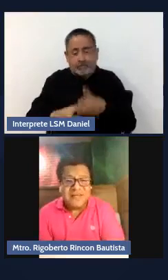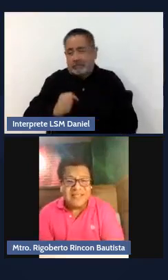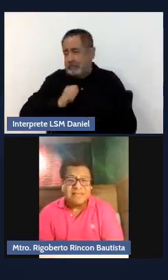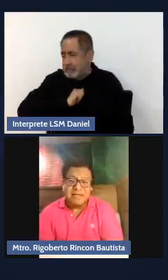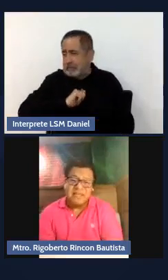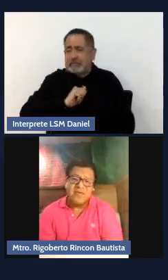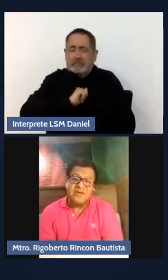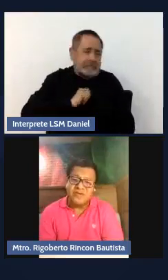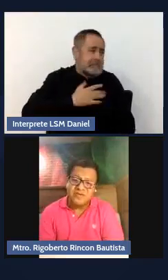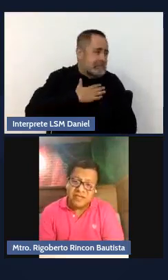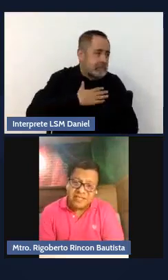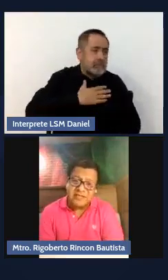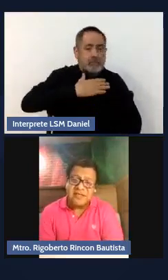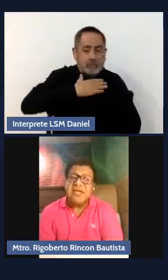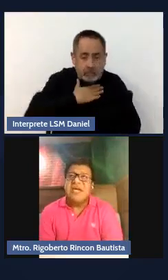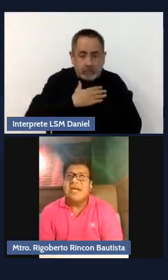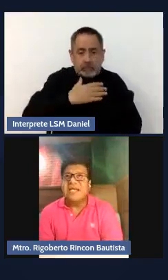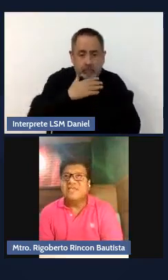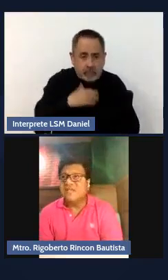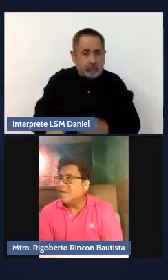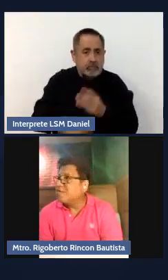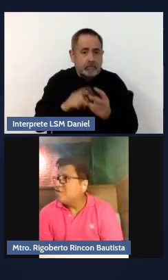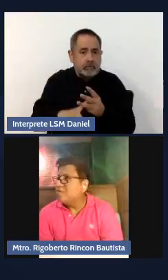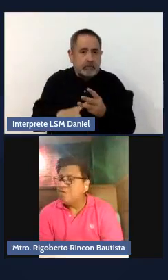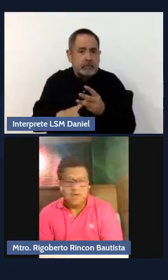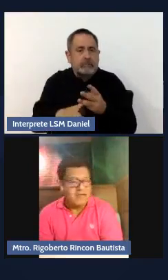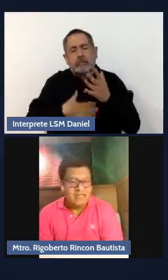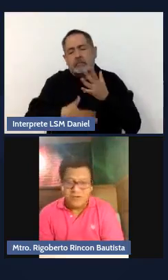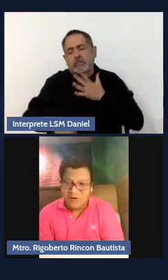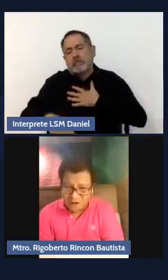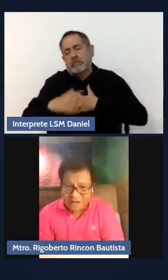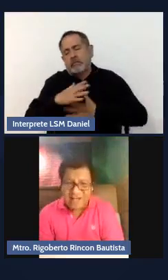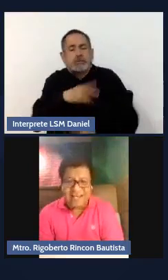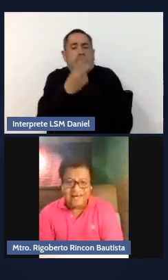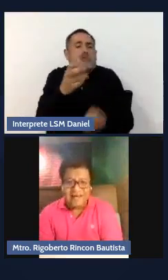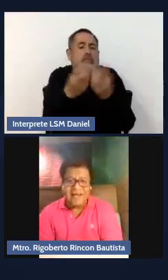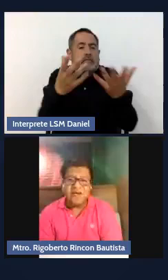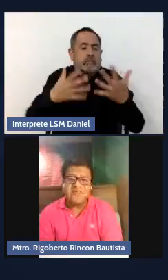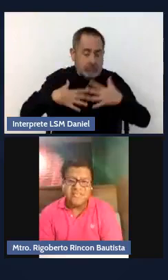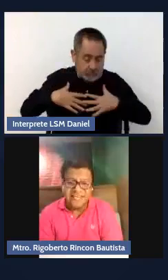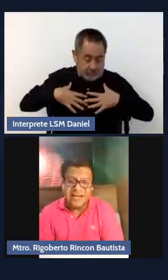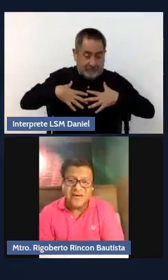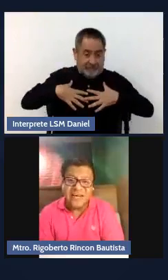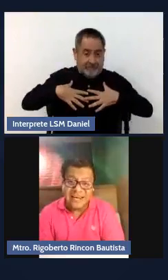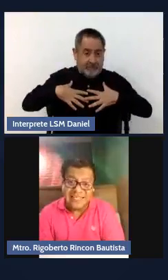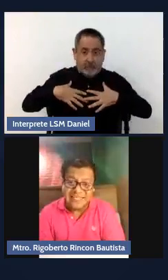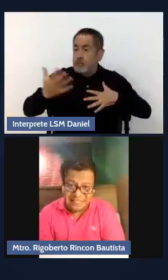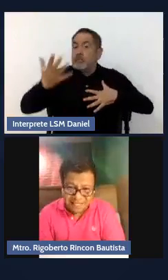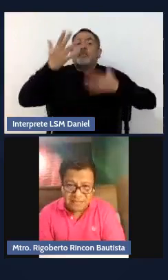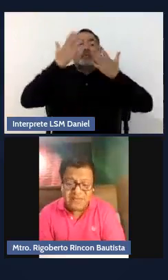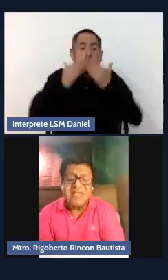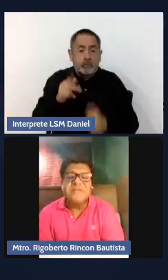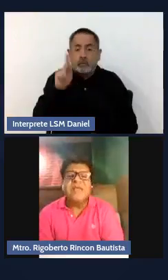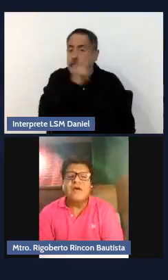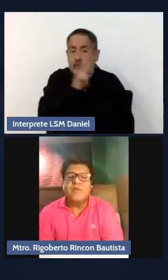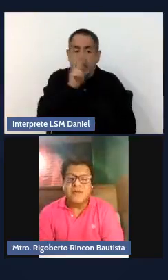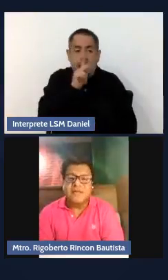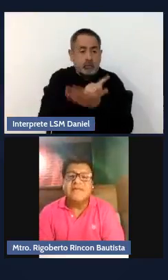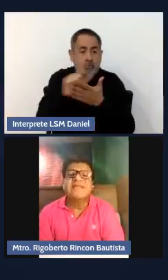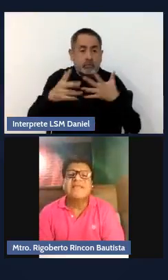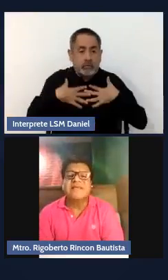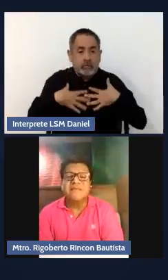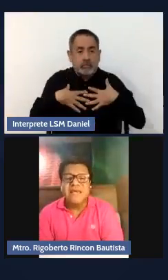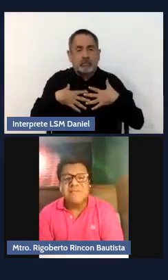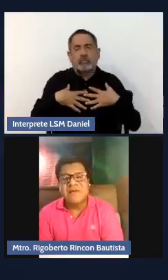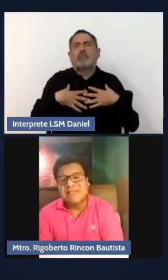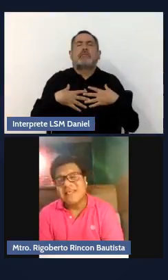Esto es un hecho. El hecho de que nuestros pulmones no logren recabar el oxígeno que necesitamos completamente, también puede ser